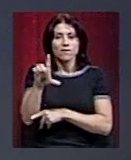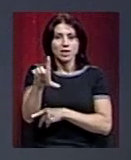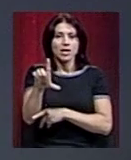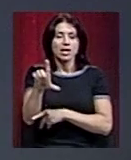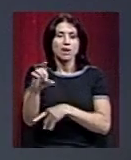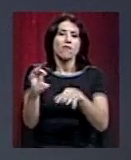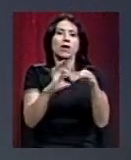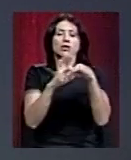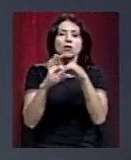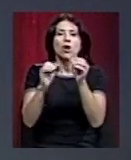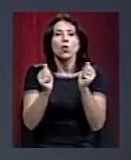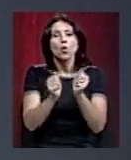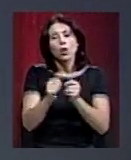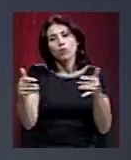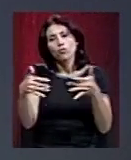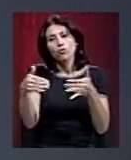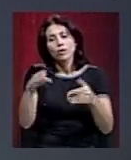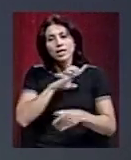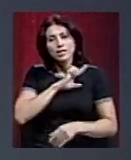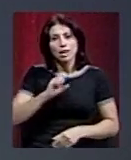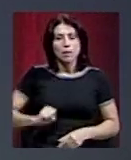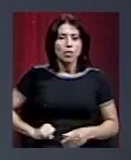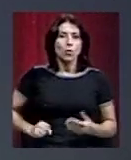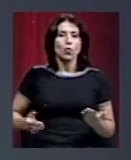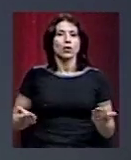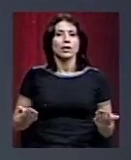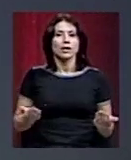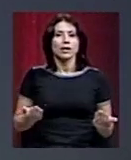al conflicto bélico del Salvador.